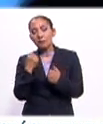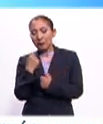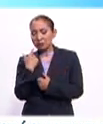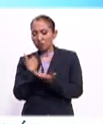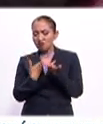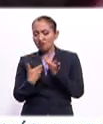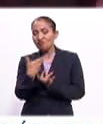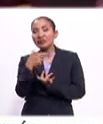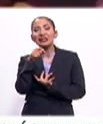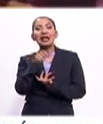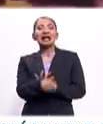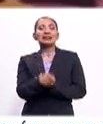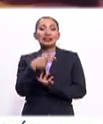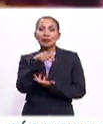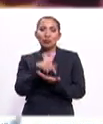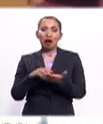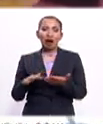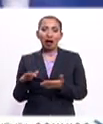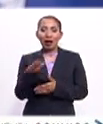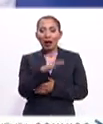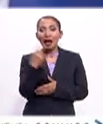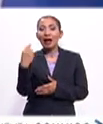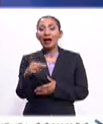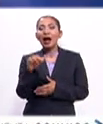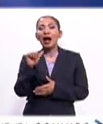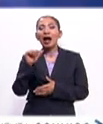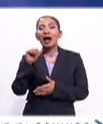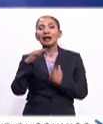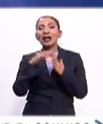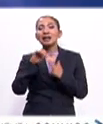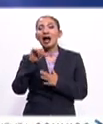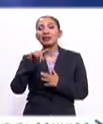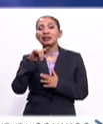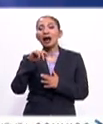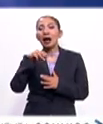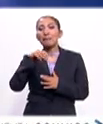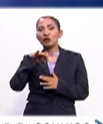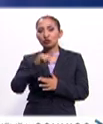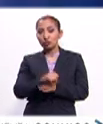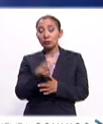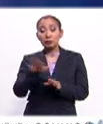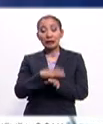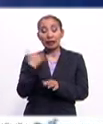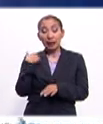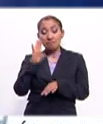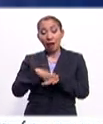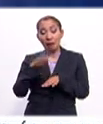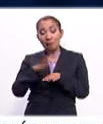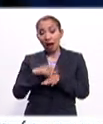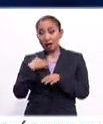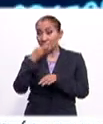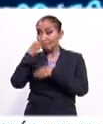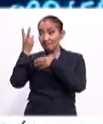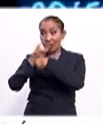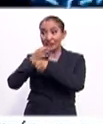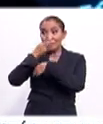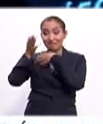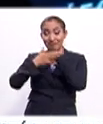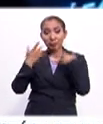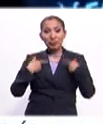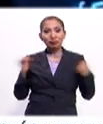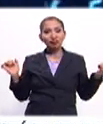mismo, es ese espacio que se llama Casa Andamios, porque cada vez que hay tercera llamada,